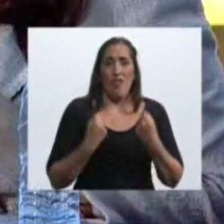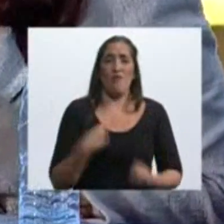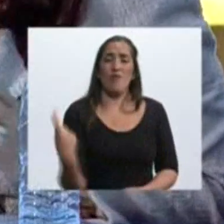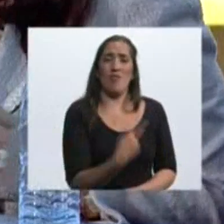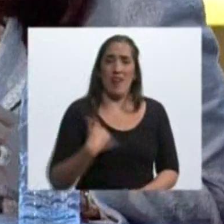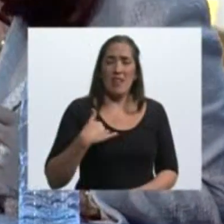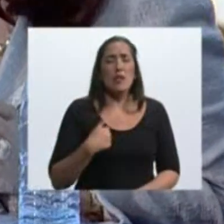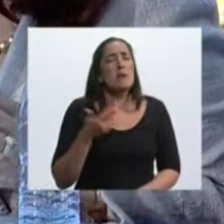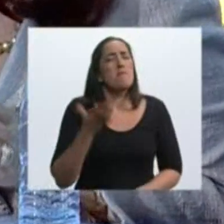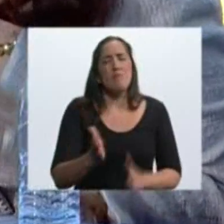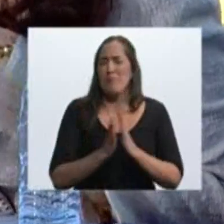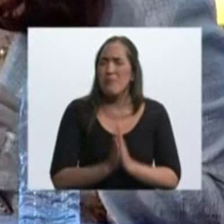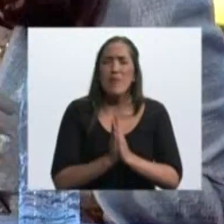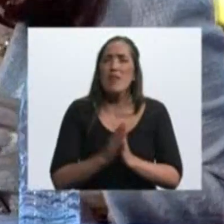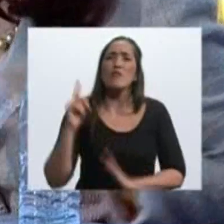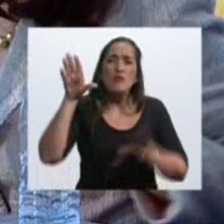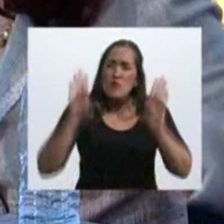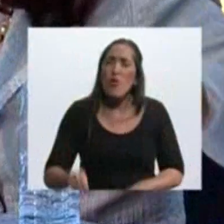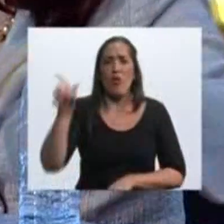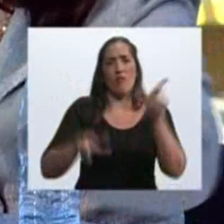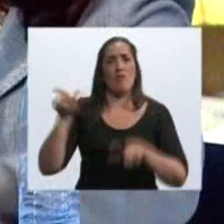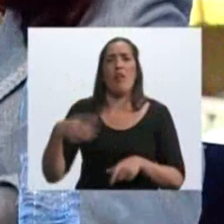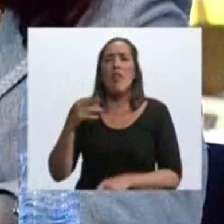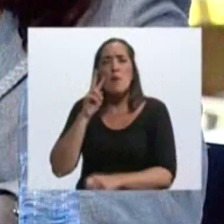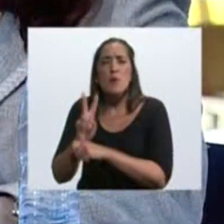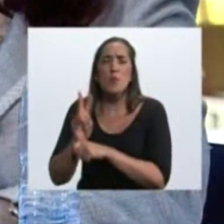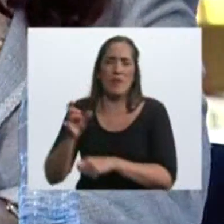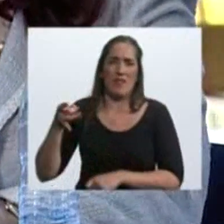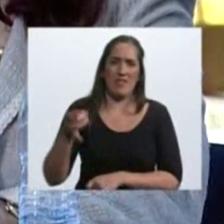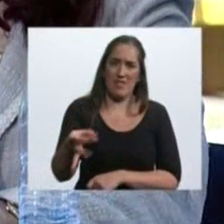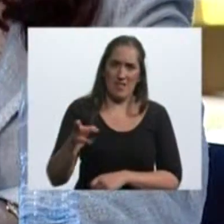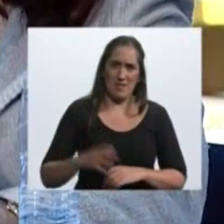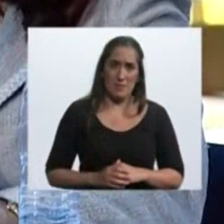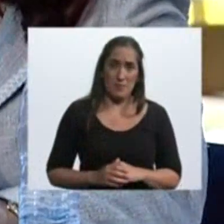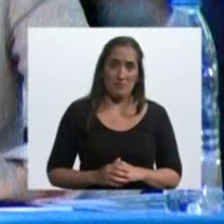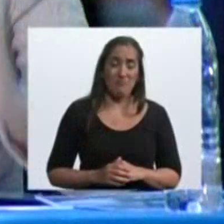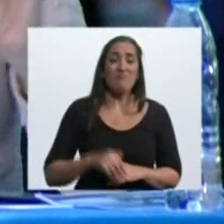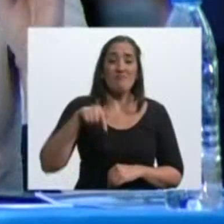muy fervorosamente, que los cuiden, por favor. En este trienio